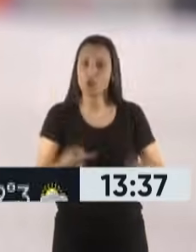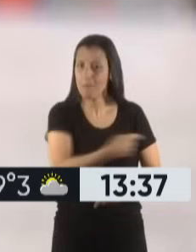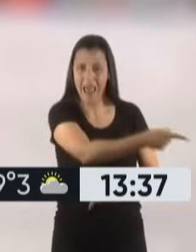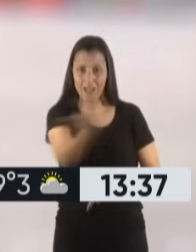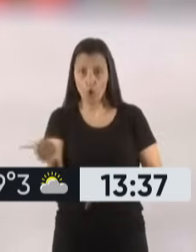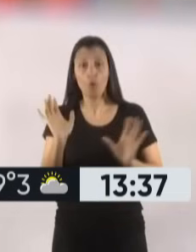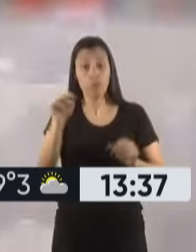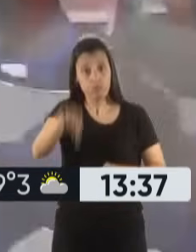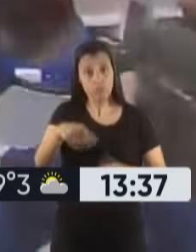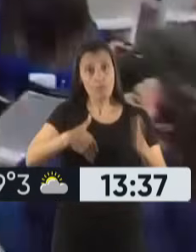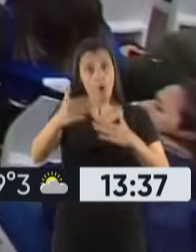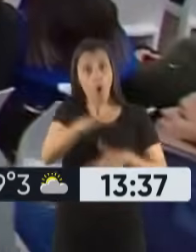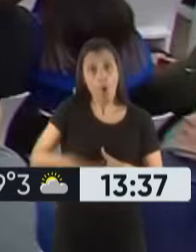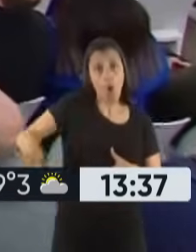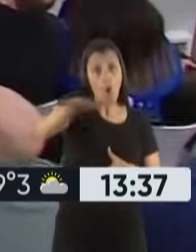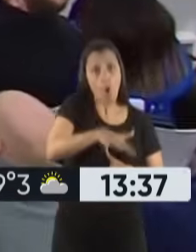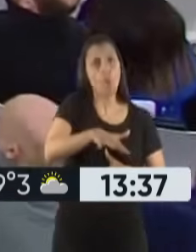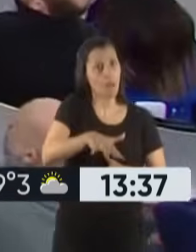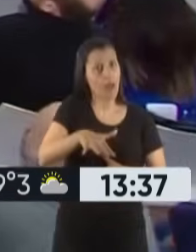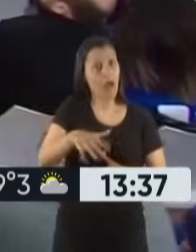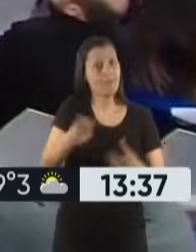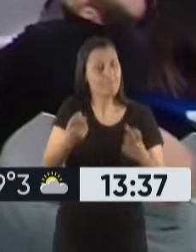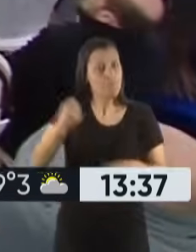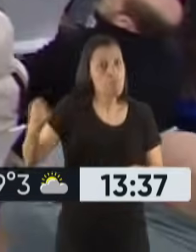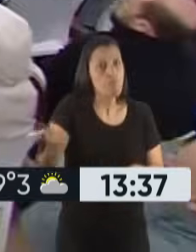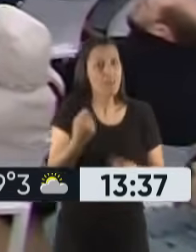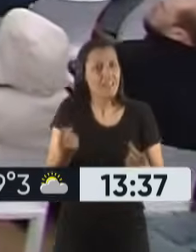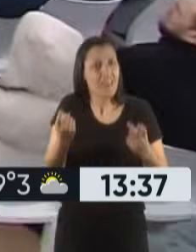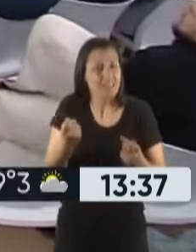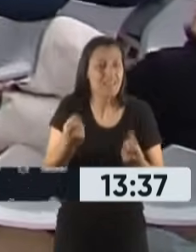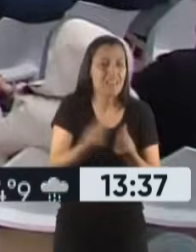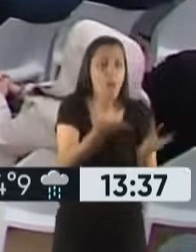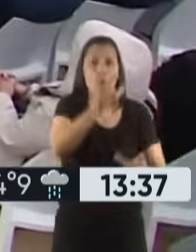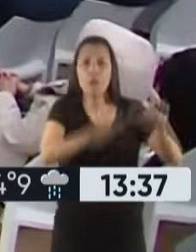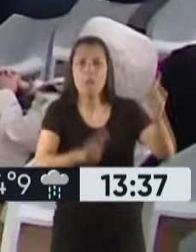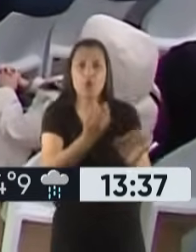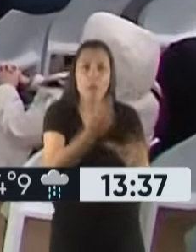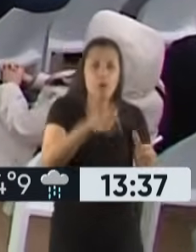es una obra que necesitó de mucho profesionalismo, de ingeniería.